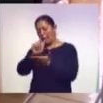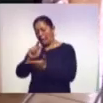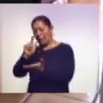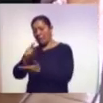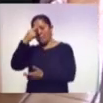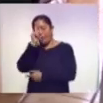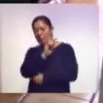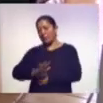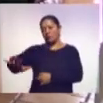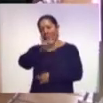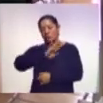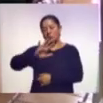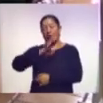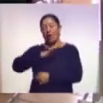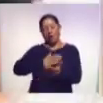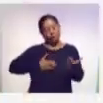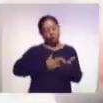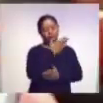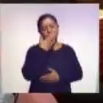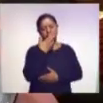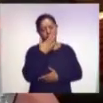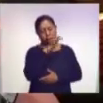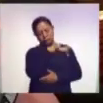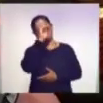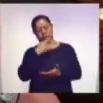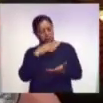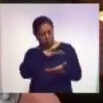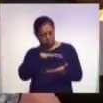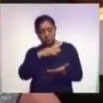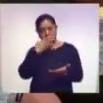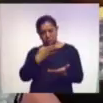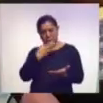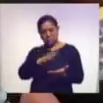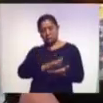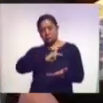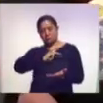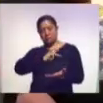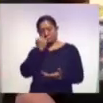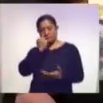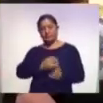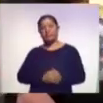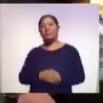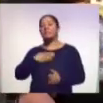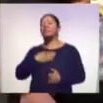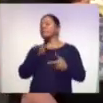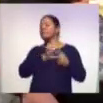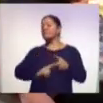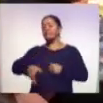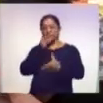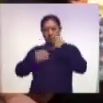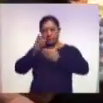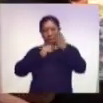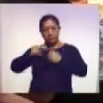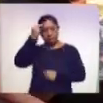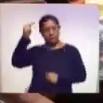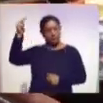de la población tenga acceso a ellos. Para todo este tema empezamos a tomar clases de náhuatl para